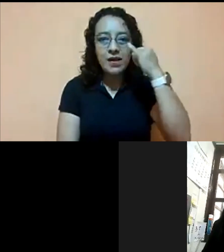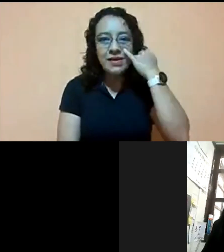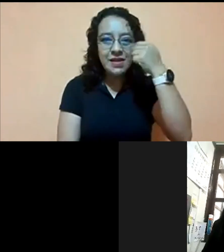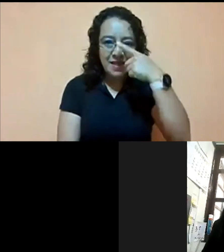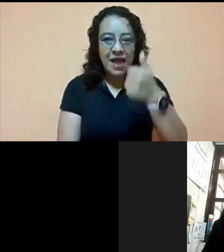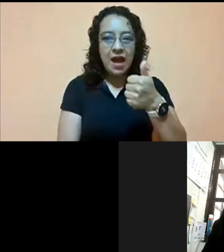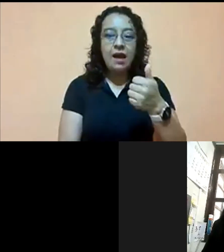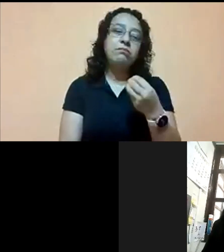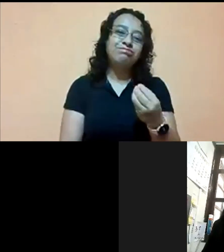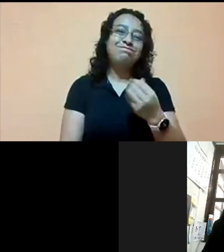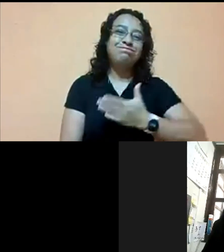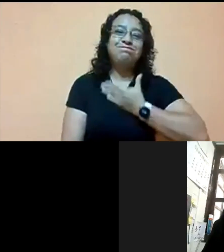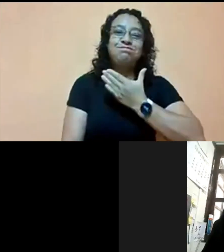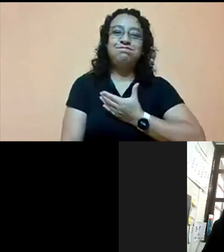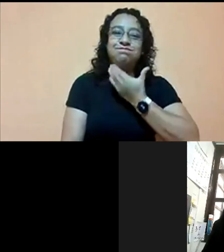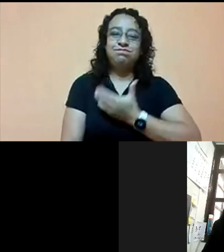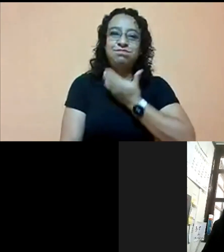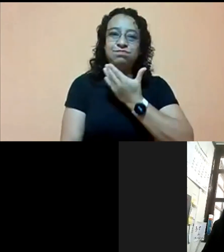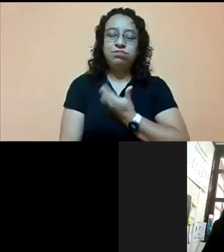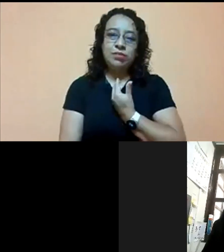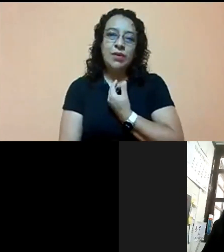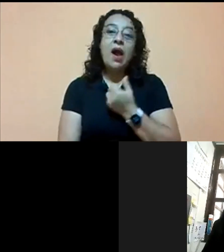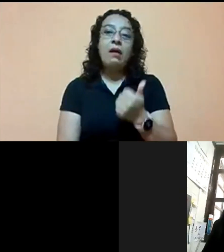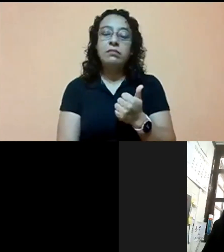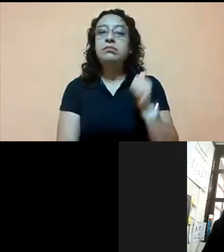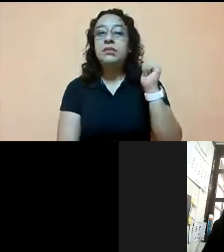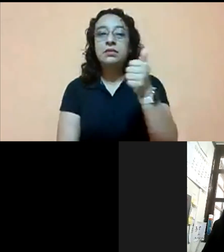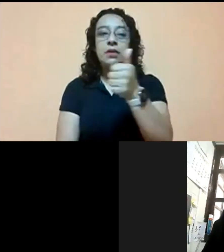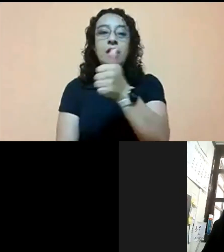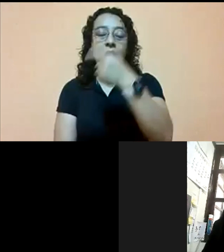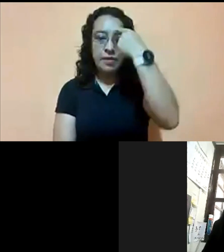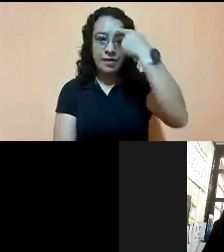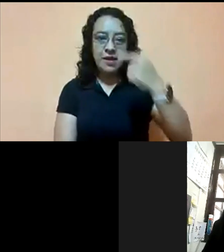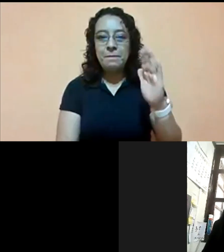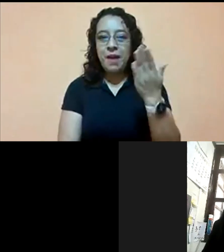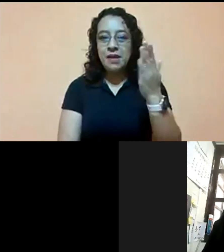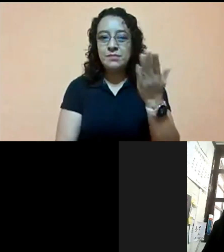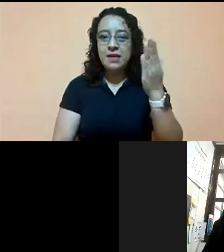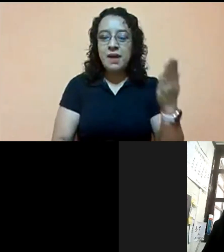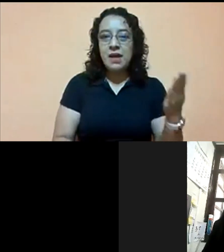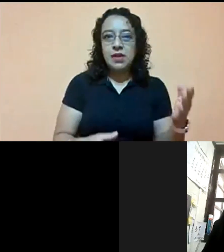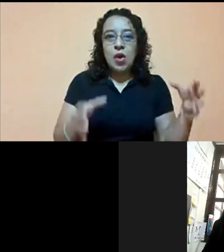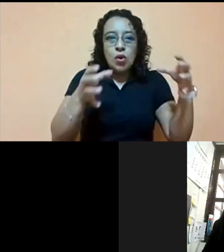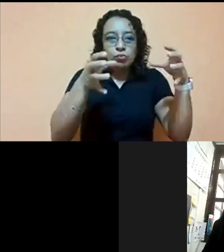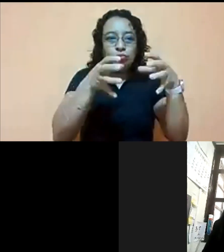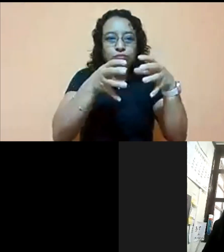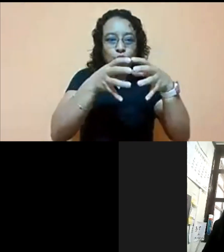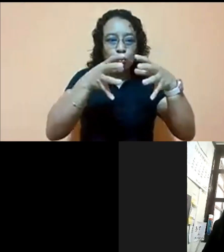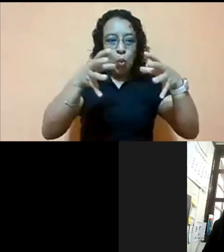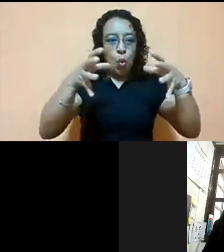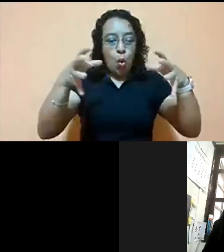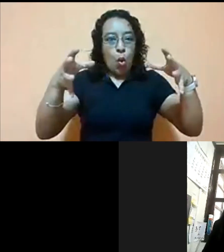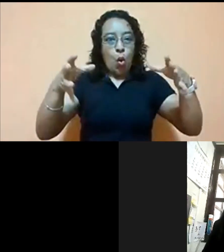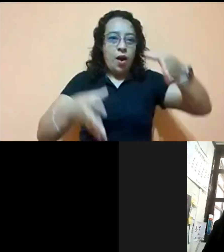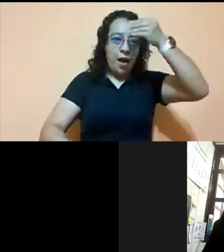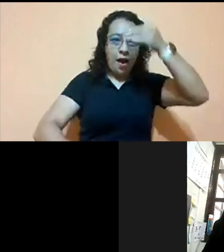que cada día más se estén sumando diferentes profesionales que brindan un servicio educativo a este reto del aprendizaje de